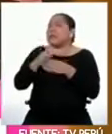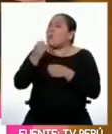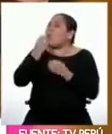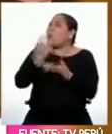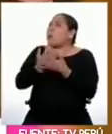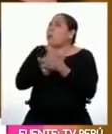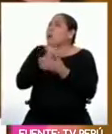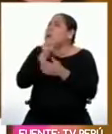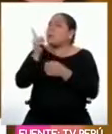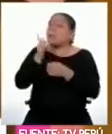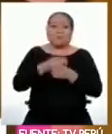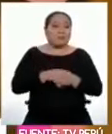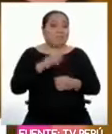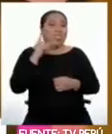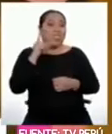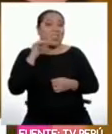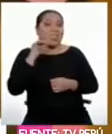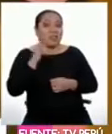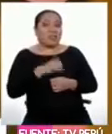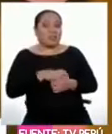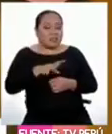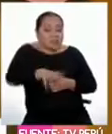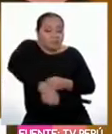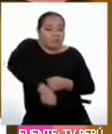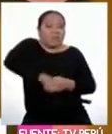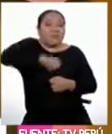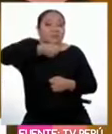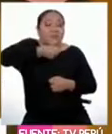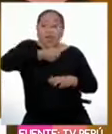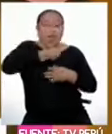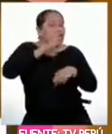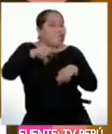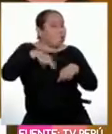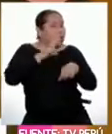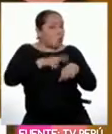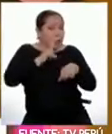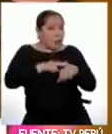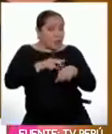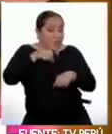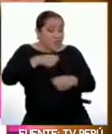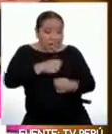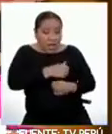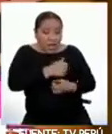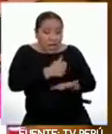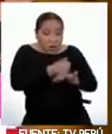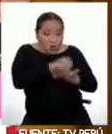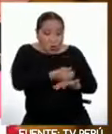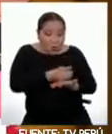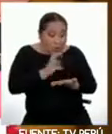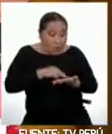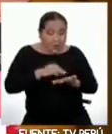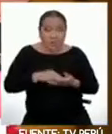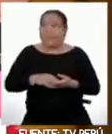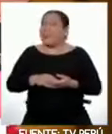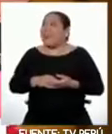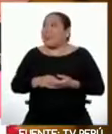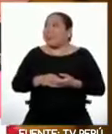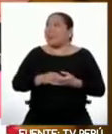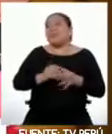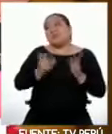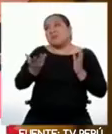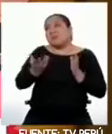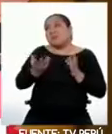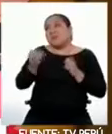joven. Daniel, tomando la bolsa. No hay problema, ¿necesita ayuda con otra? Señora, si